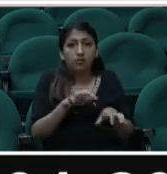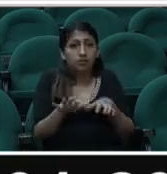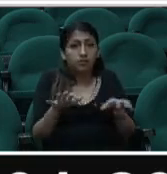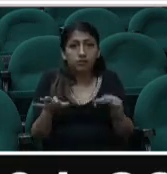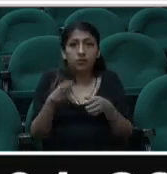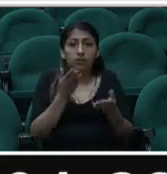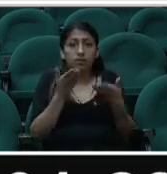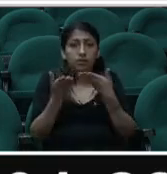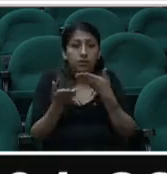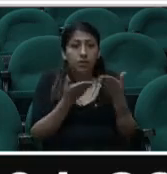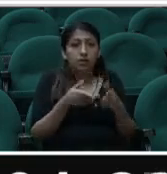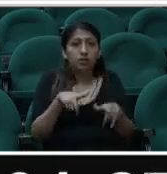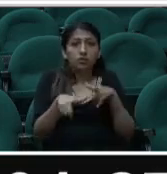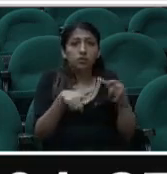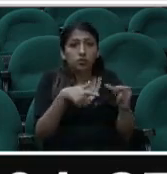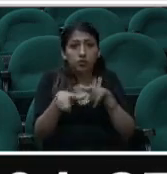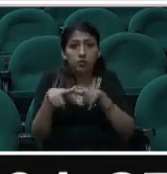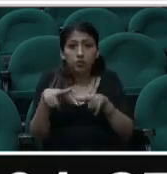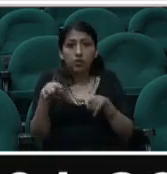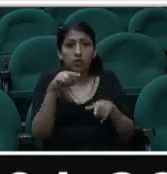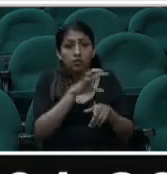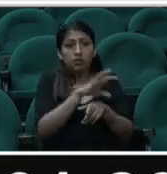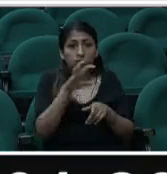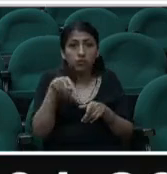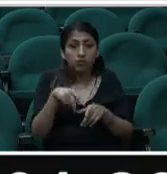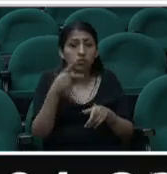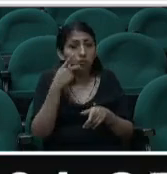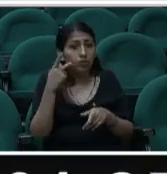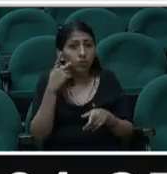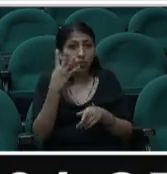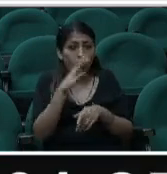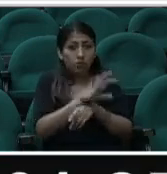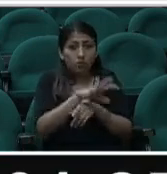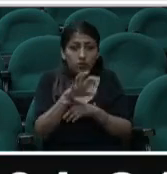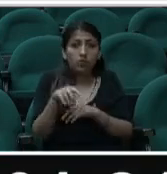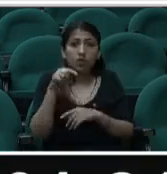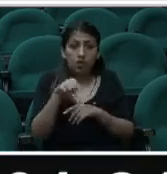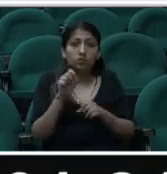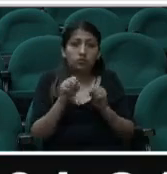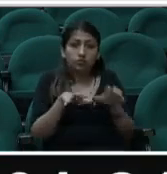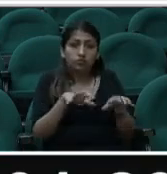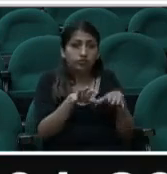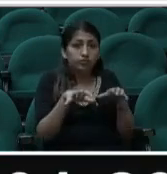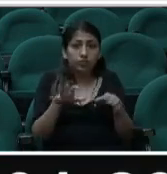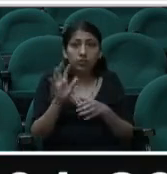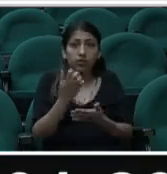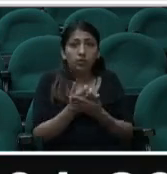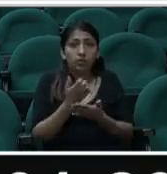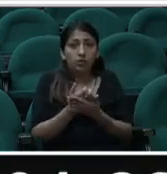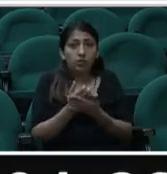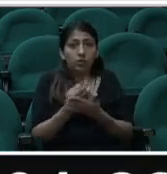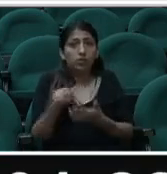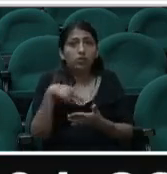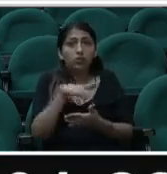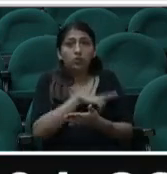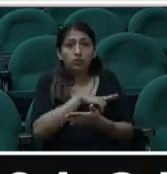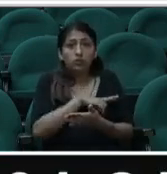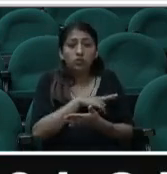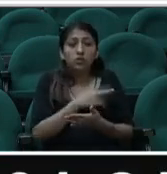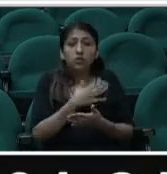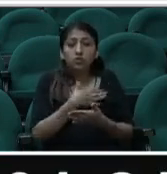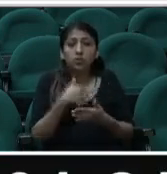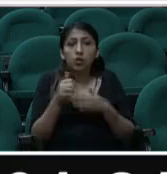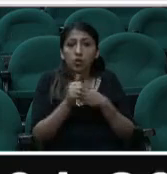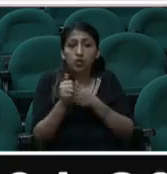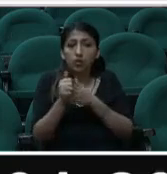tienditas de barrio los locales comerciales de aquí en la ciudad de puyo en los cuatro cantones ellos son quienes mueven en realidad la economía entonces nuestra propuesta